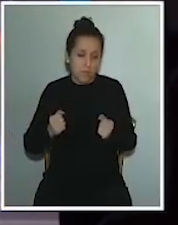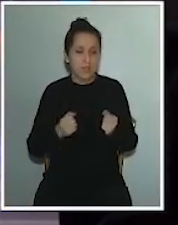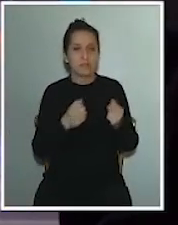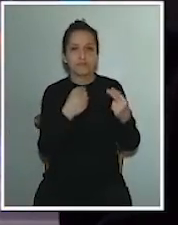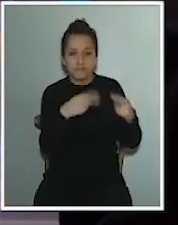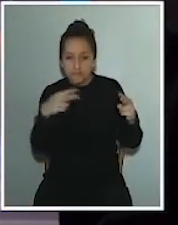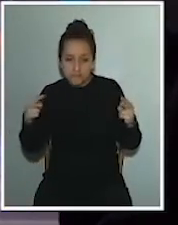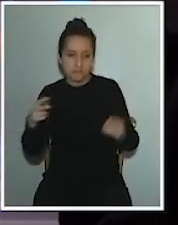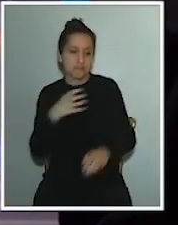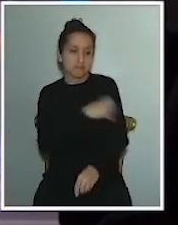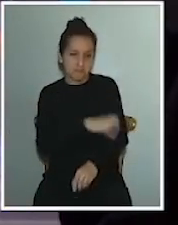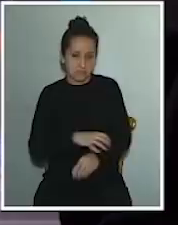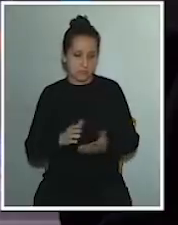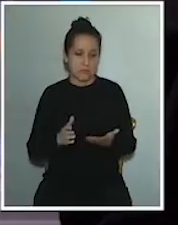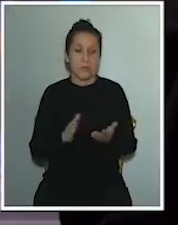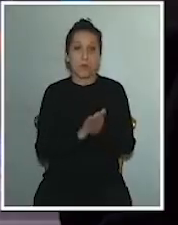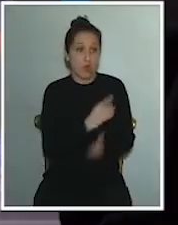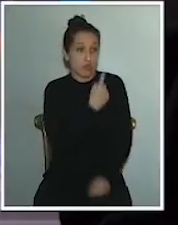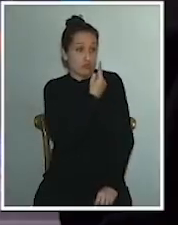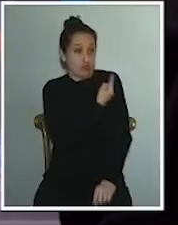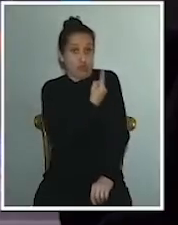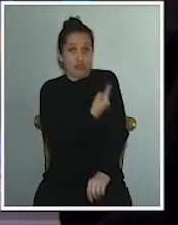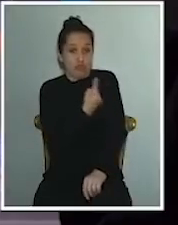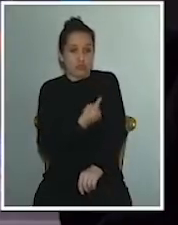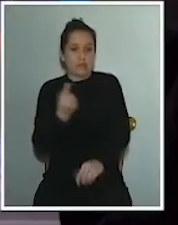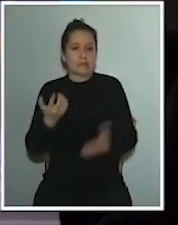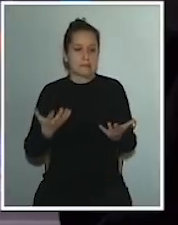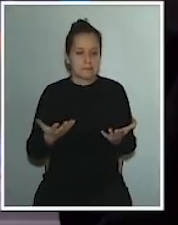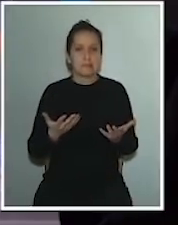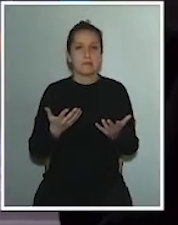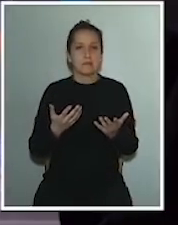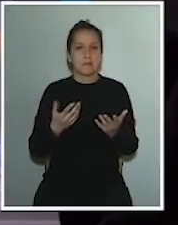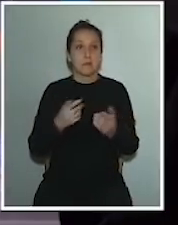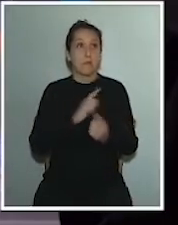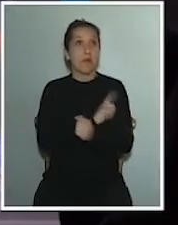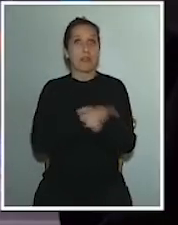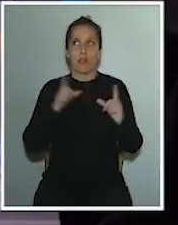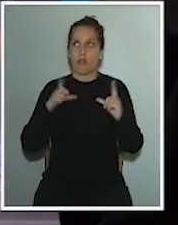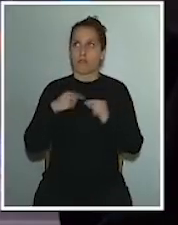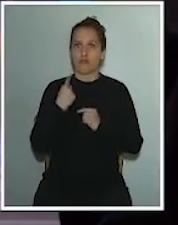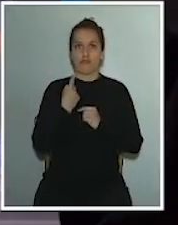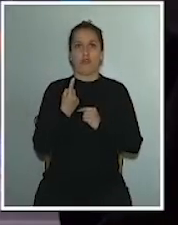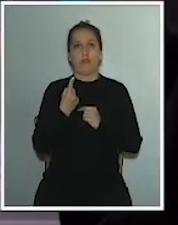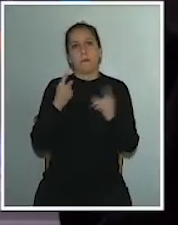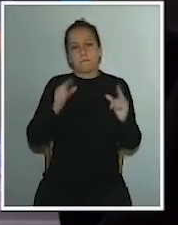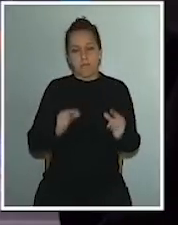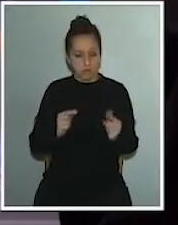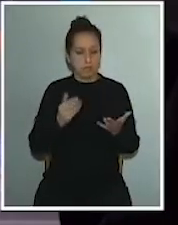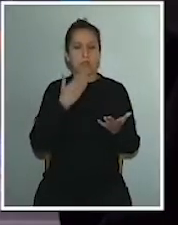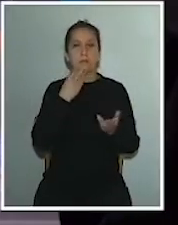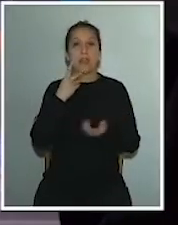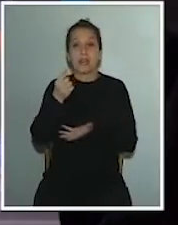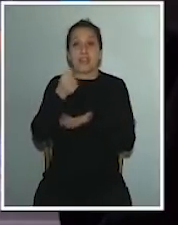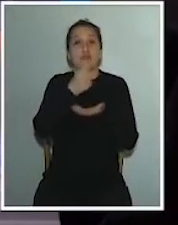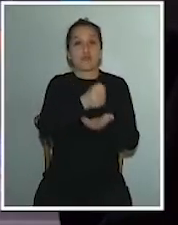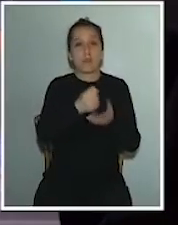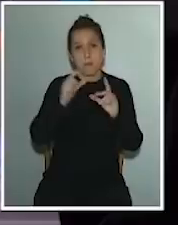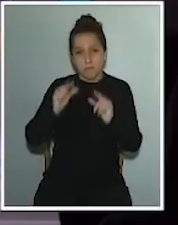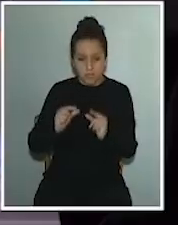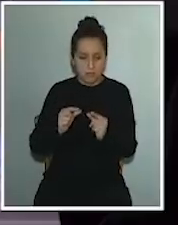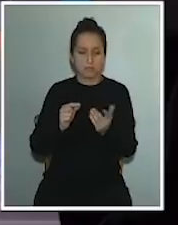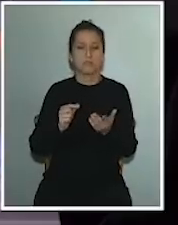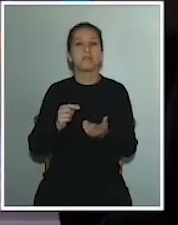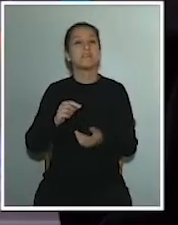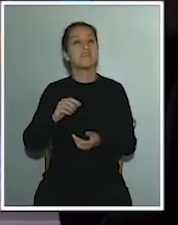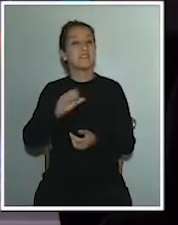nos dividimos hay menos poder menos recursos y en base a una distribución de habitantes que podría ser el criterio que diría la